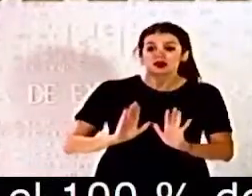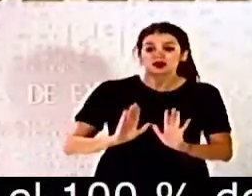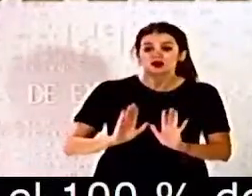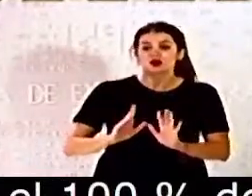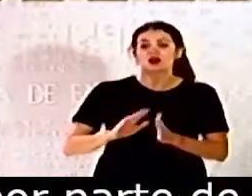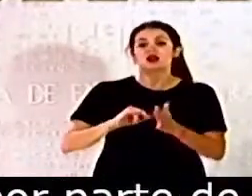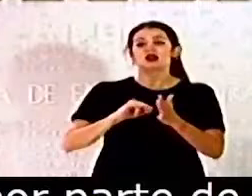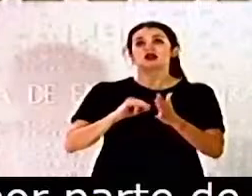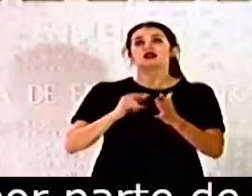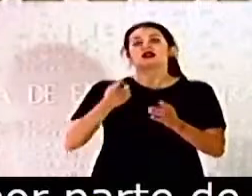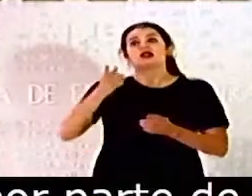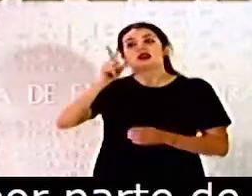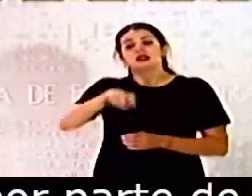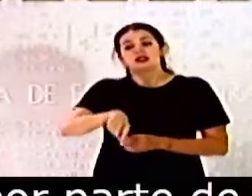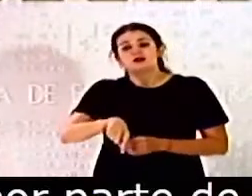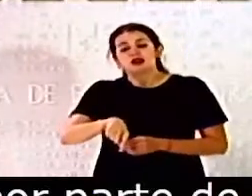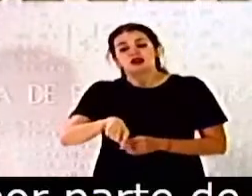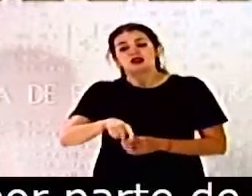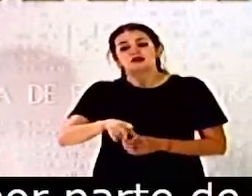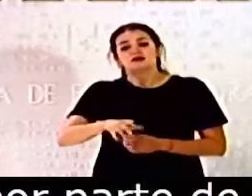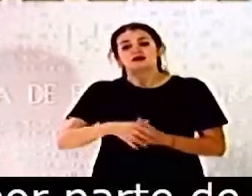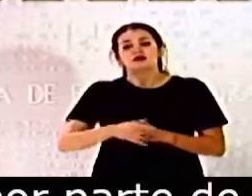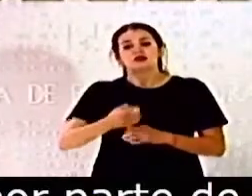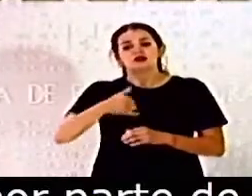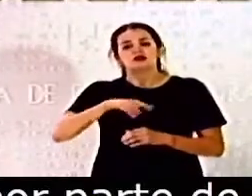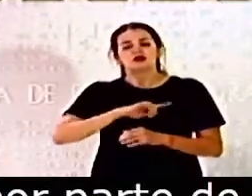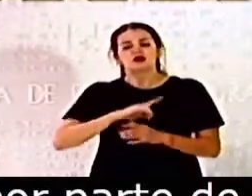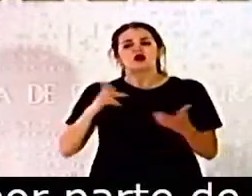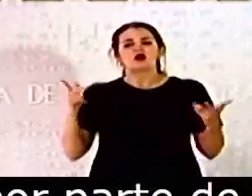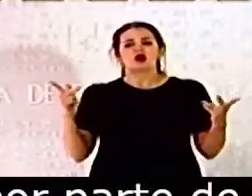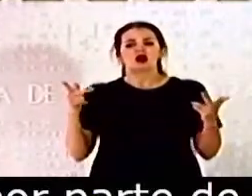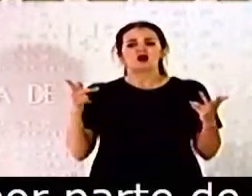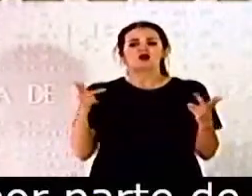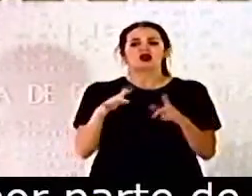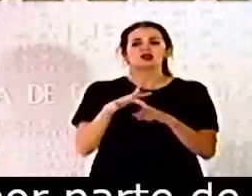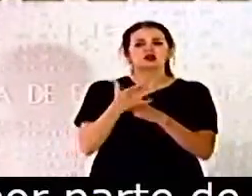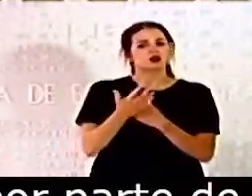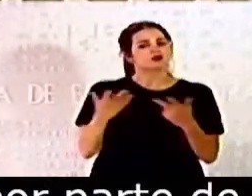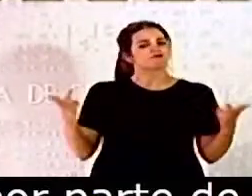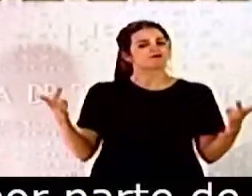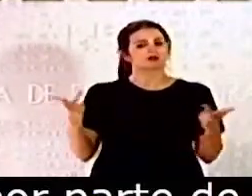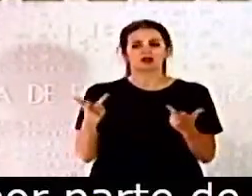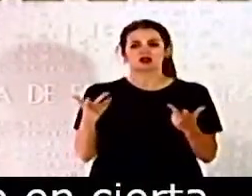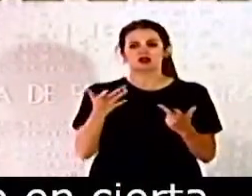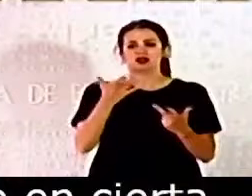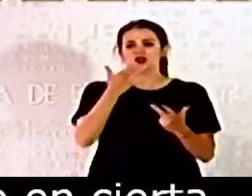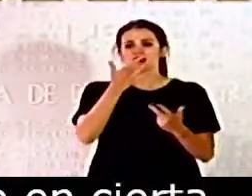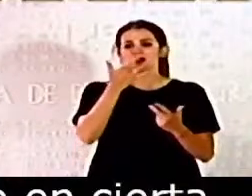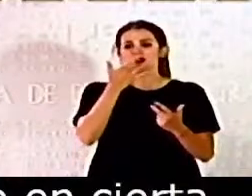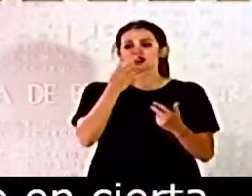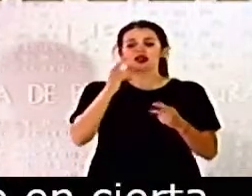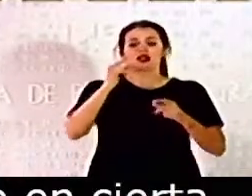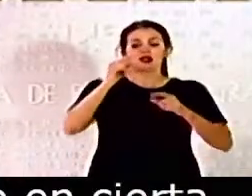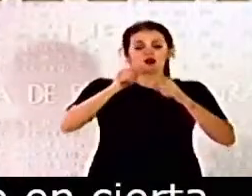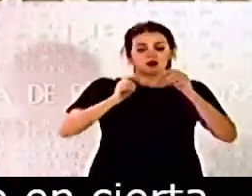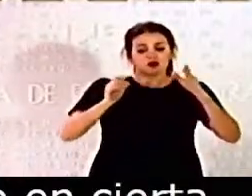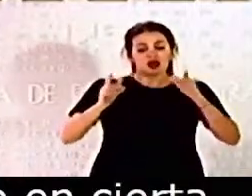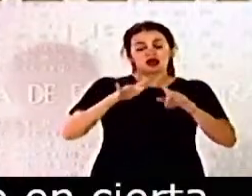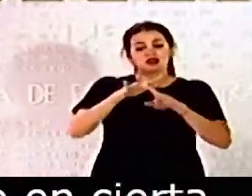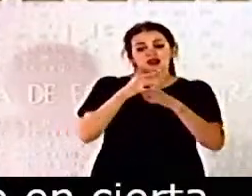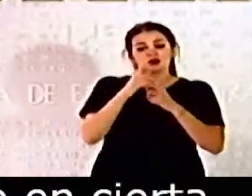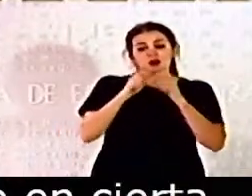medida estaríamos en grave riesgo si no alcanzamos, ante una pandemia que lo que